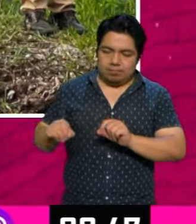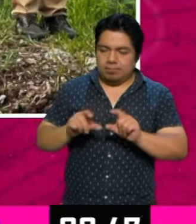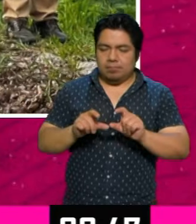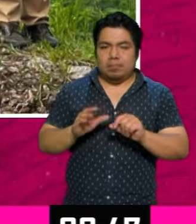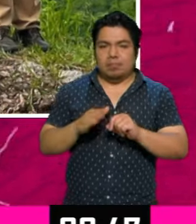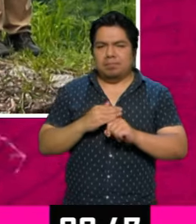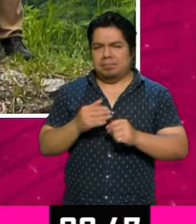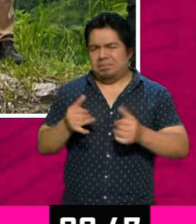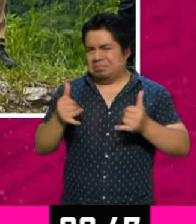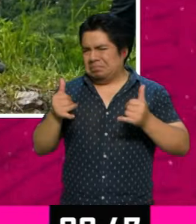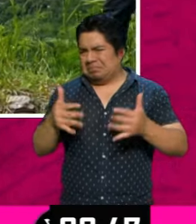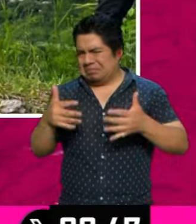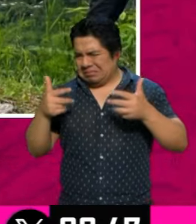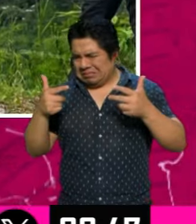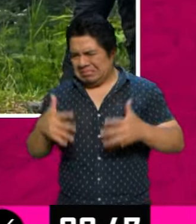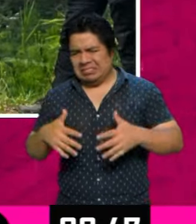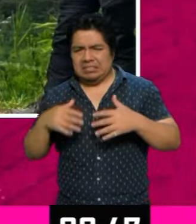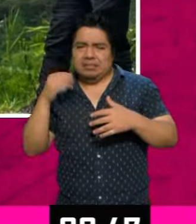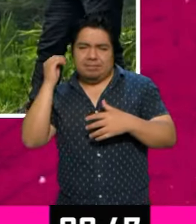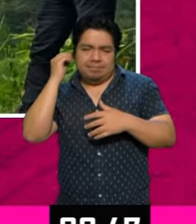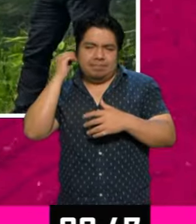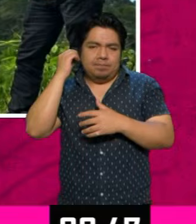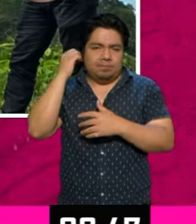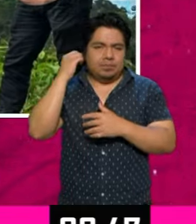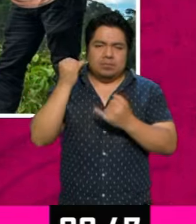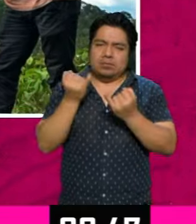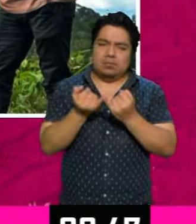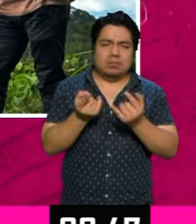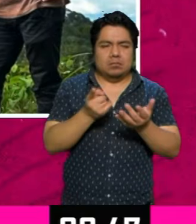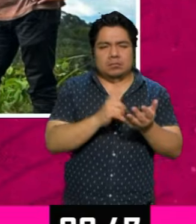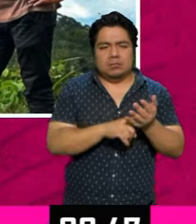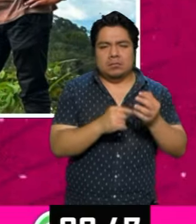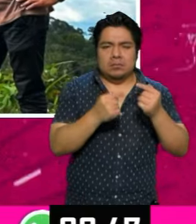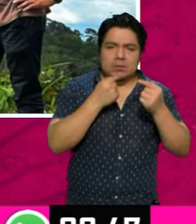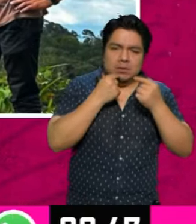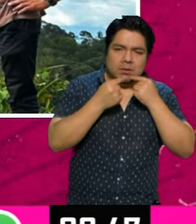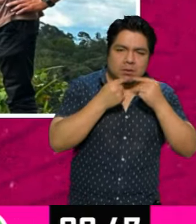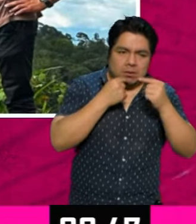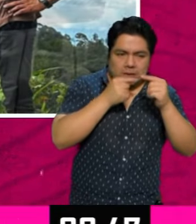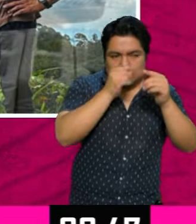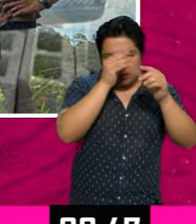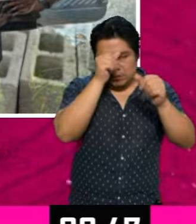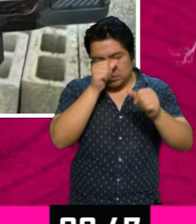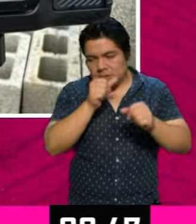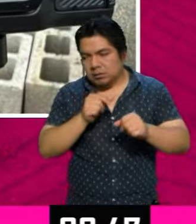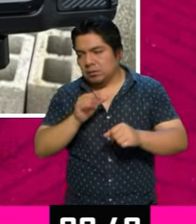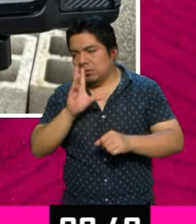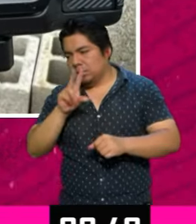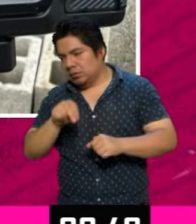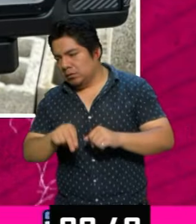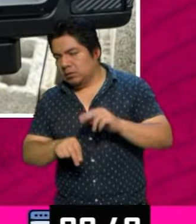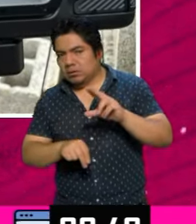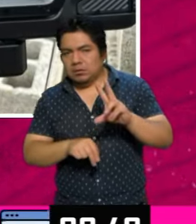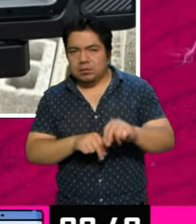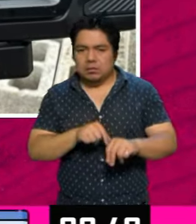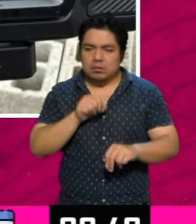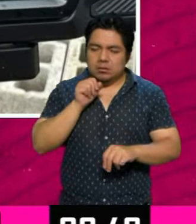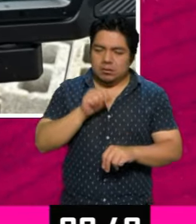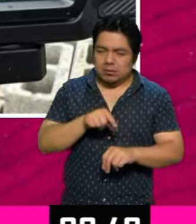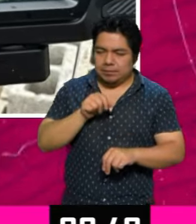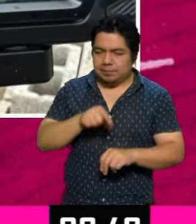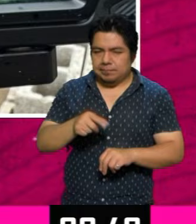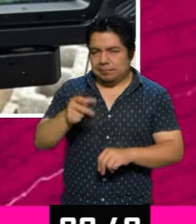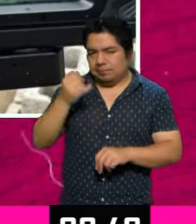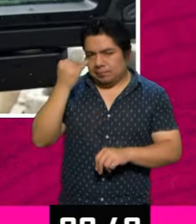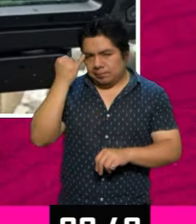muy, muy fuertes. Y bueno, teníamos discusiones internas, ¿no? Claro. De que no nos acordaríamos de... No sería la misma la idea que